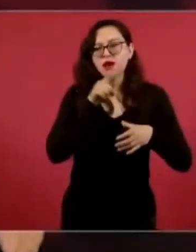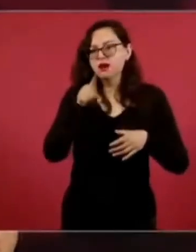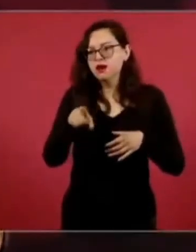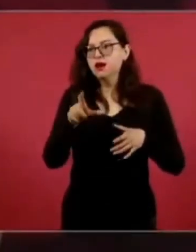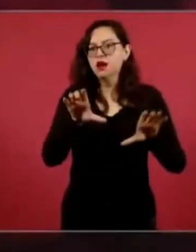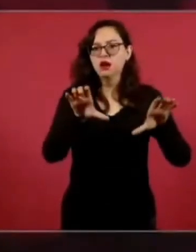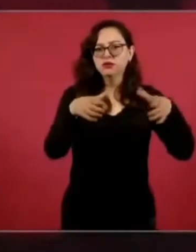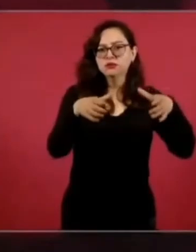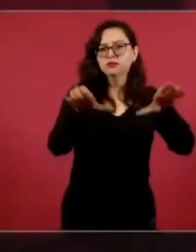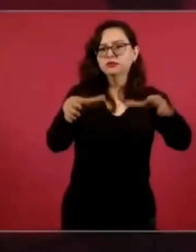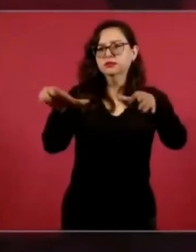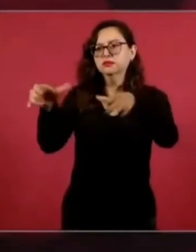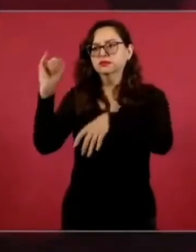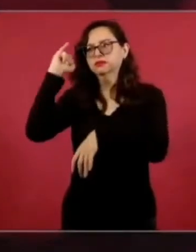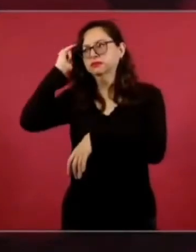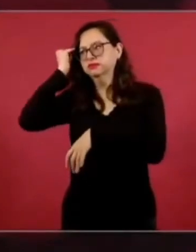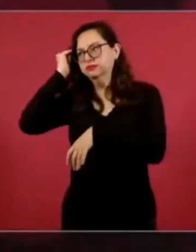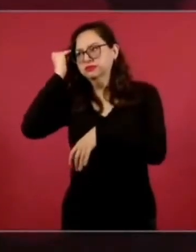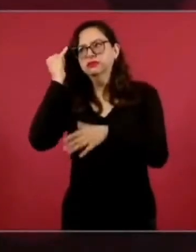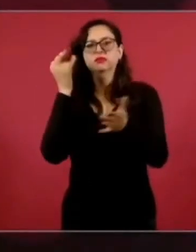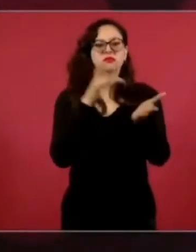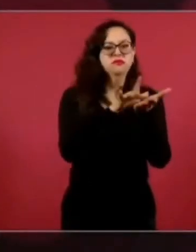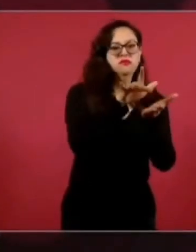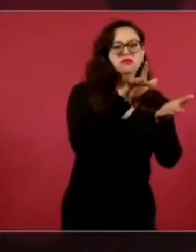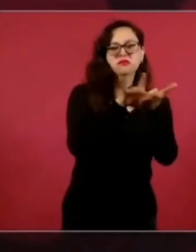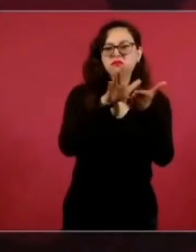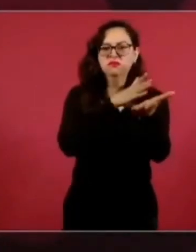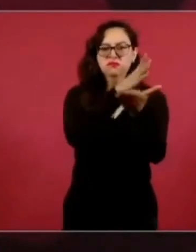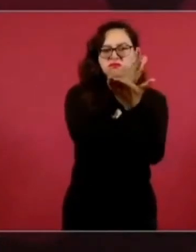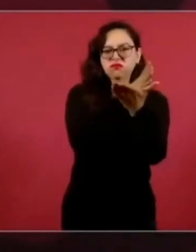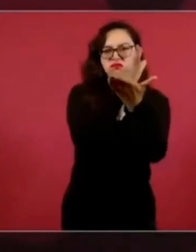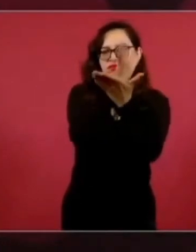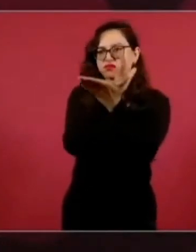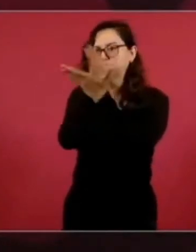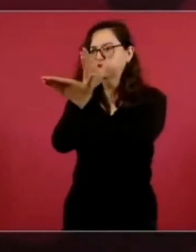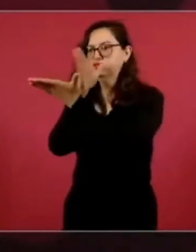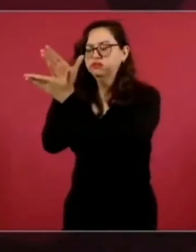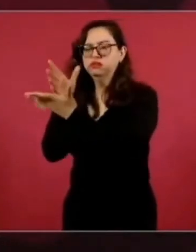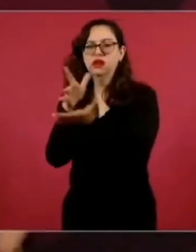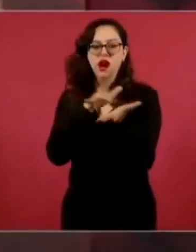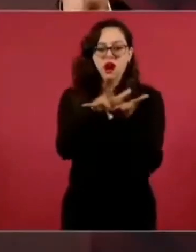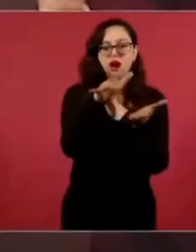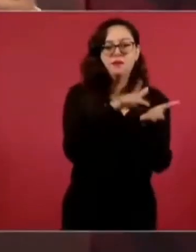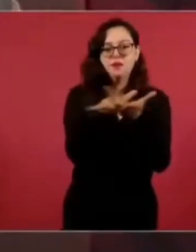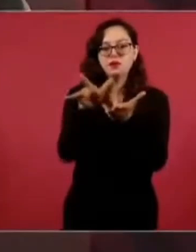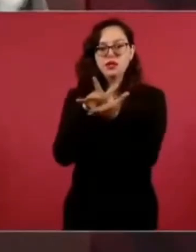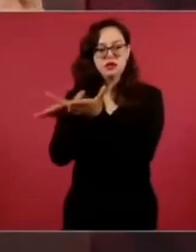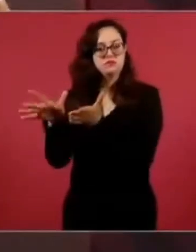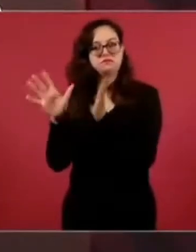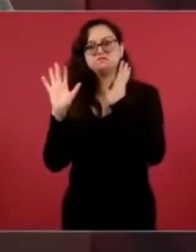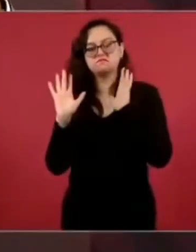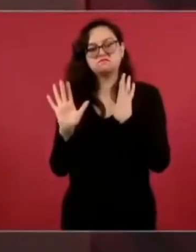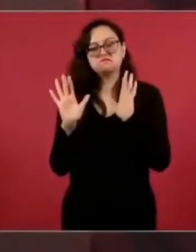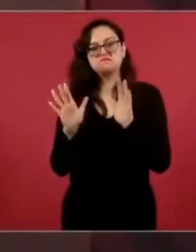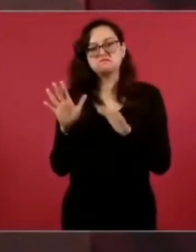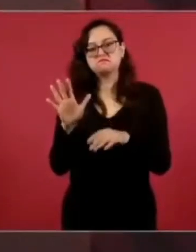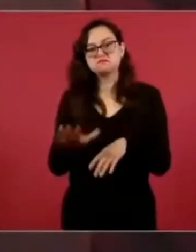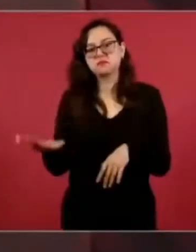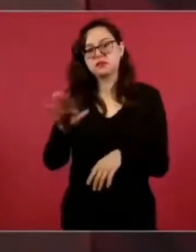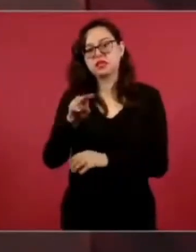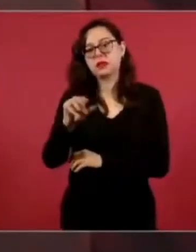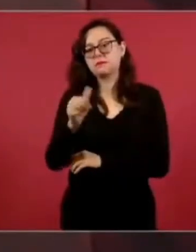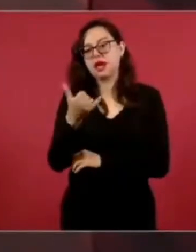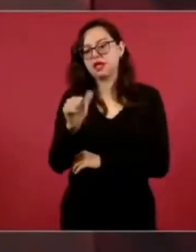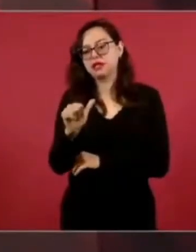comunidades indígenas, chontales, maya chontales, y nos metimos. Ahí aprendí